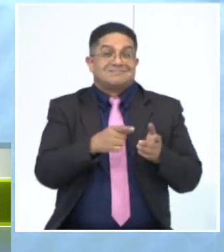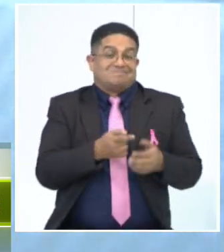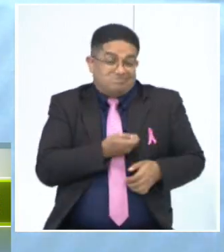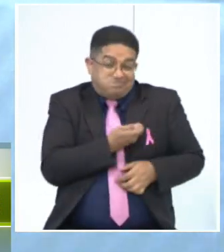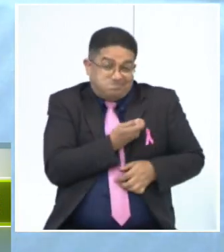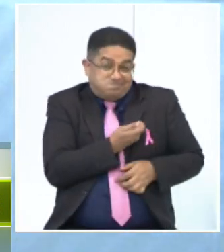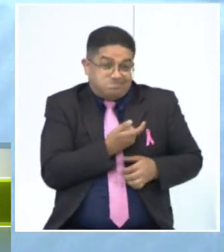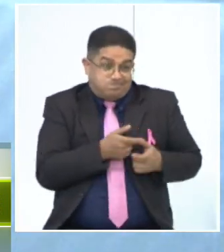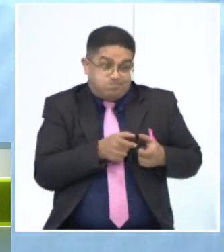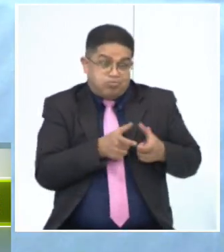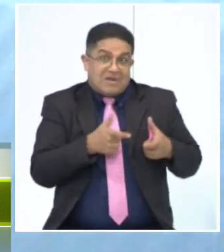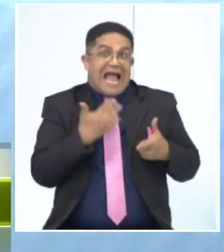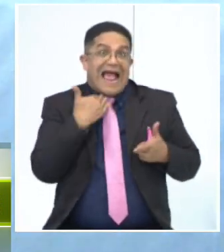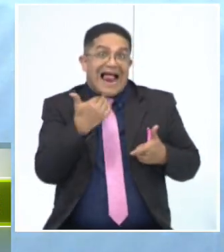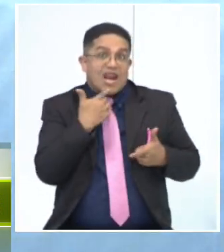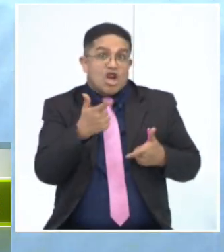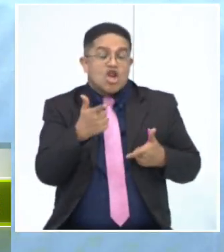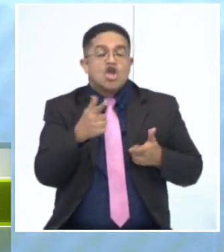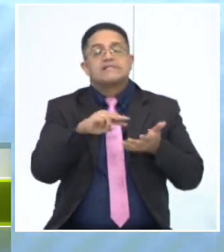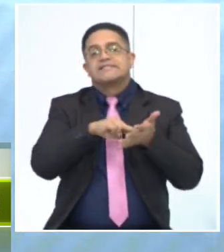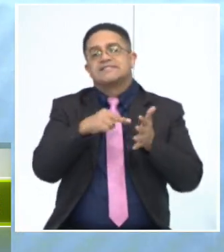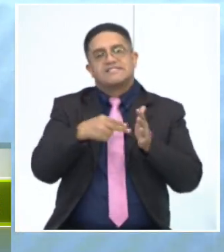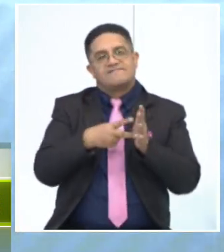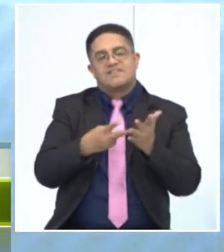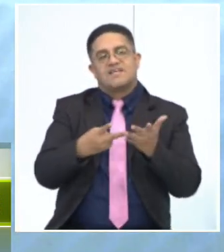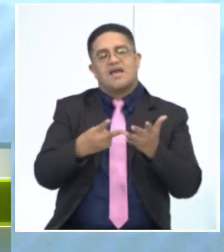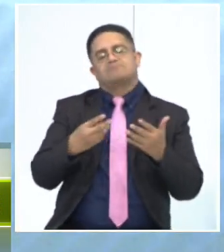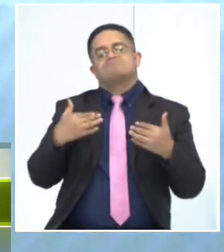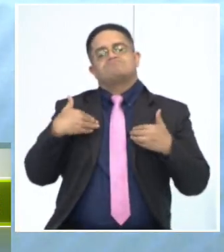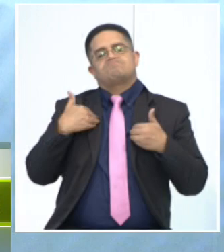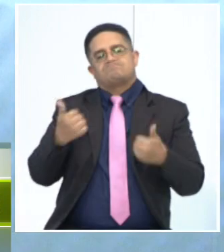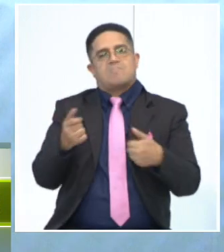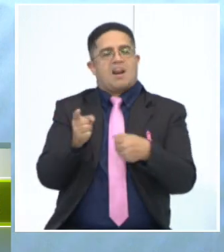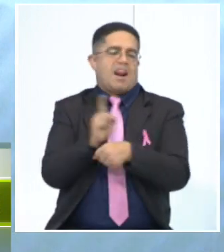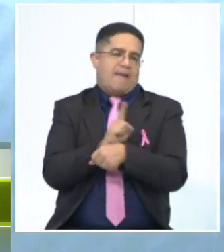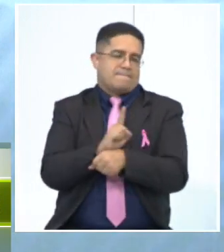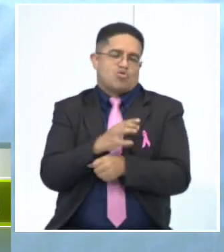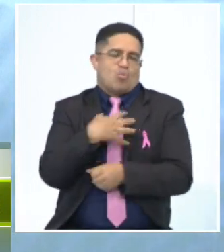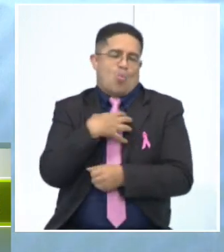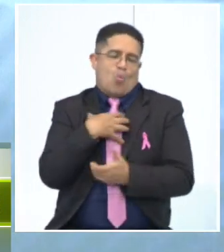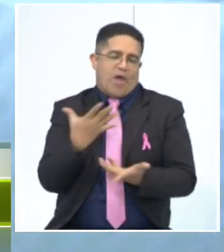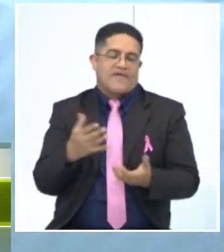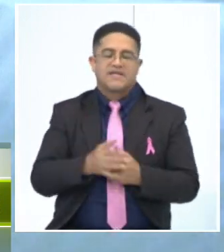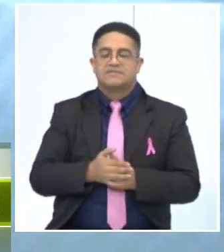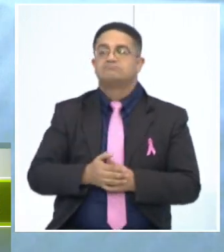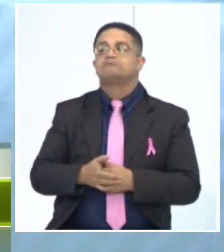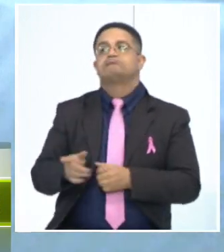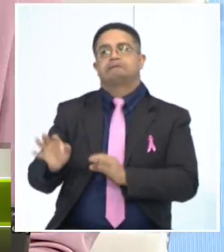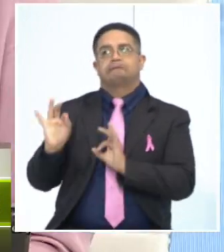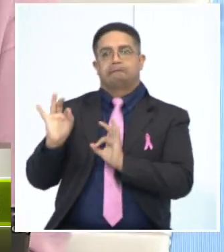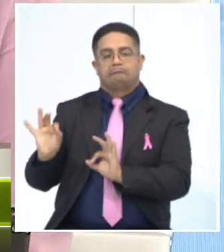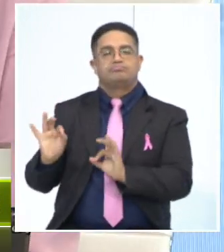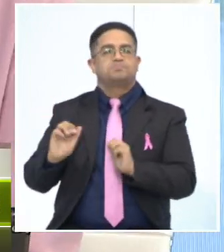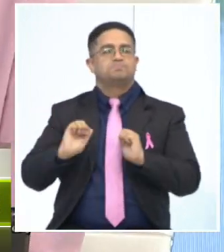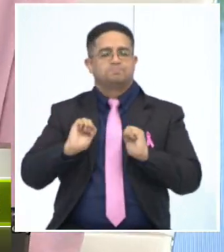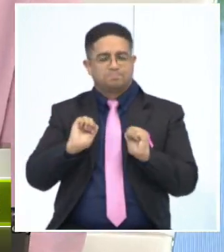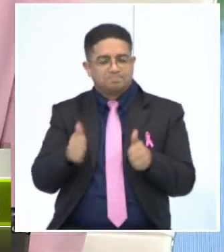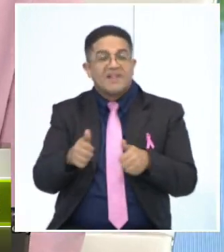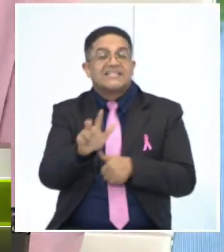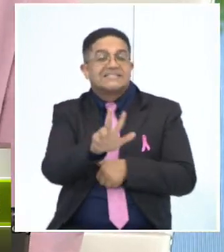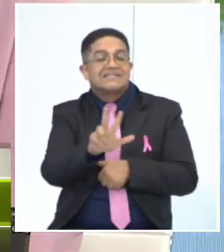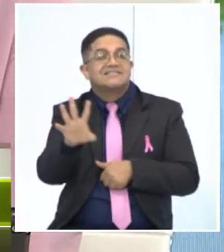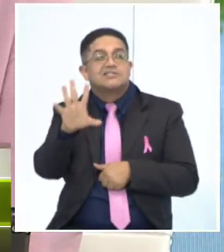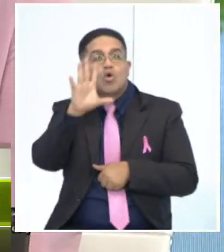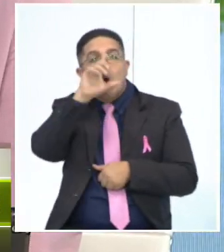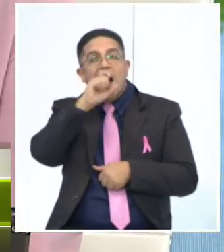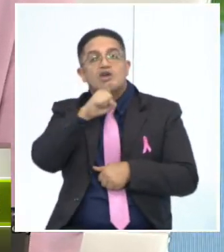menos posibilidades de curación tiene. Entre más pequeña la lesión, mayor posibilidad tiene de curación. Por supuesto, a partir de los 35 años hay que